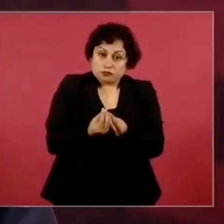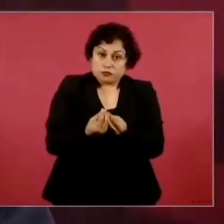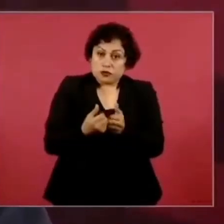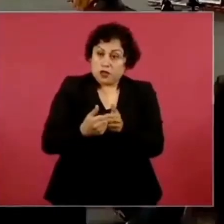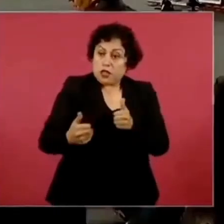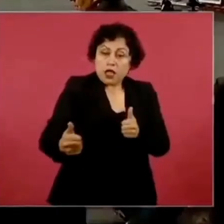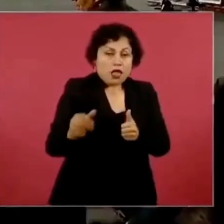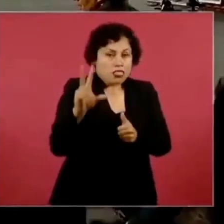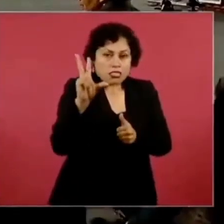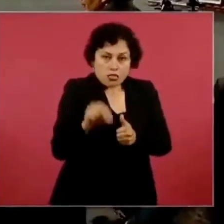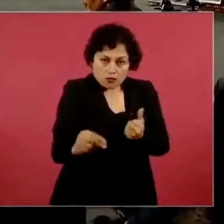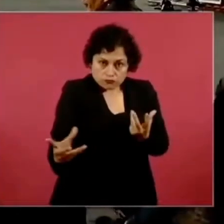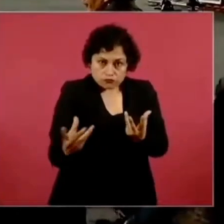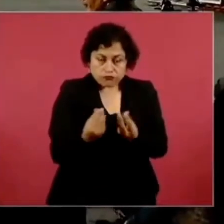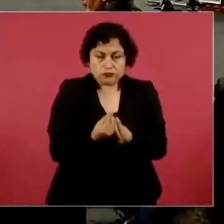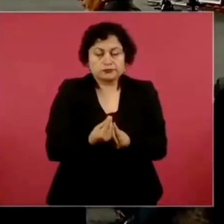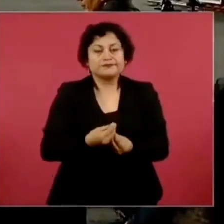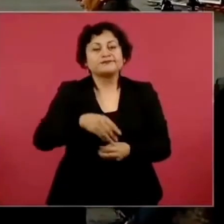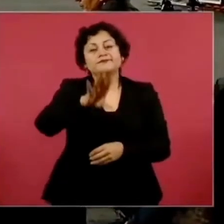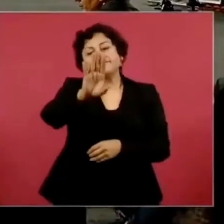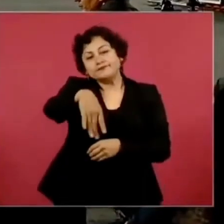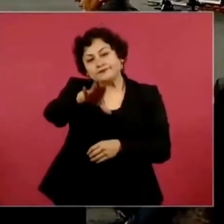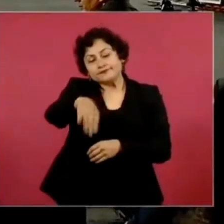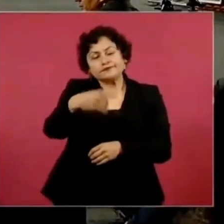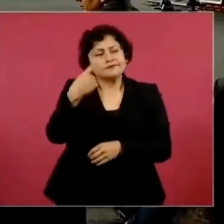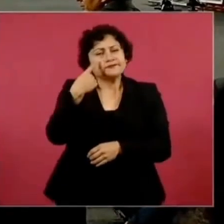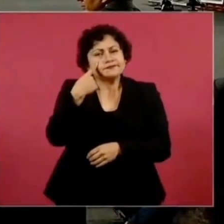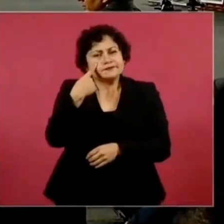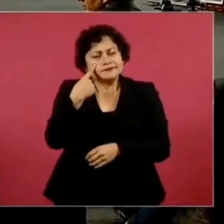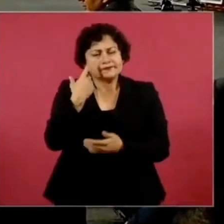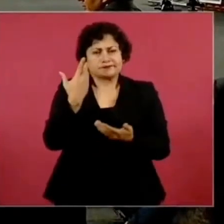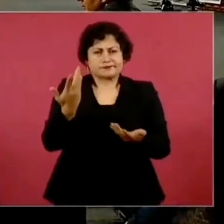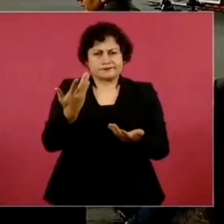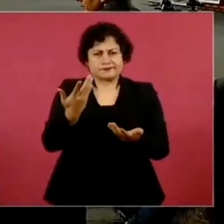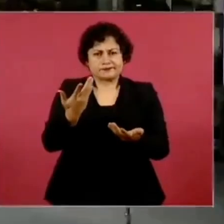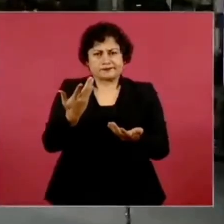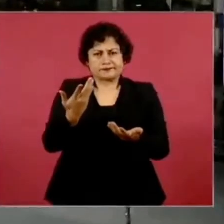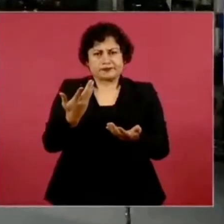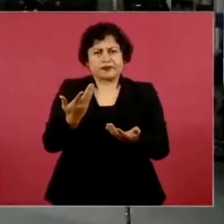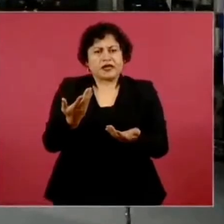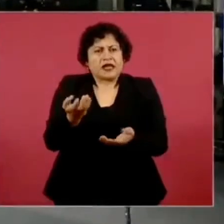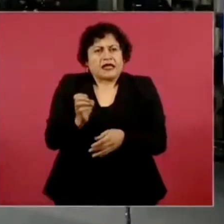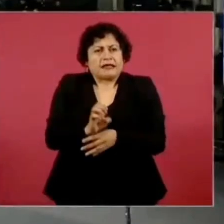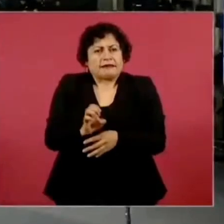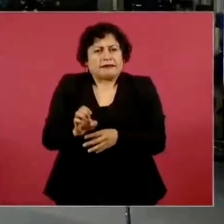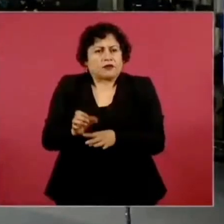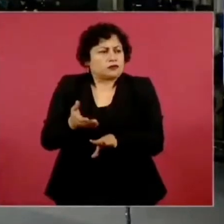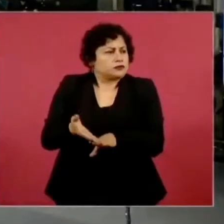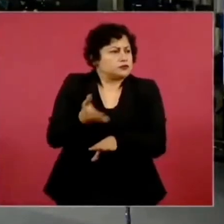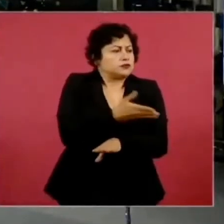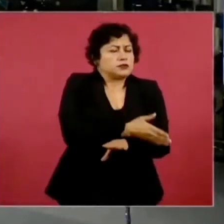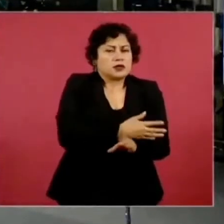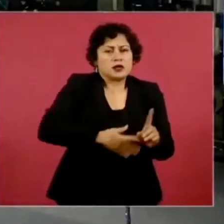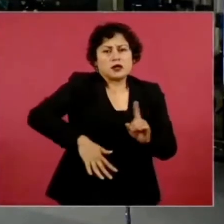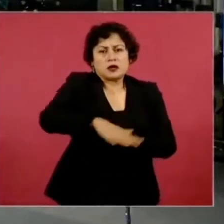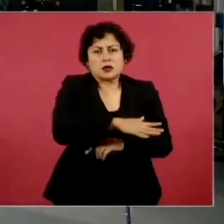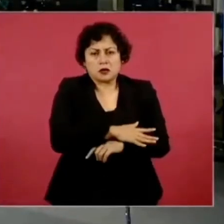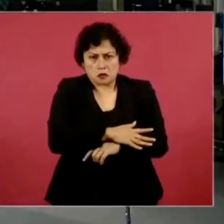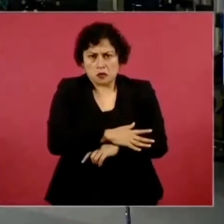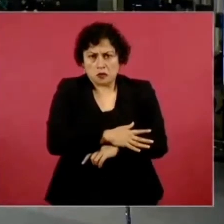Entonces, señor presidente, este pueblo tan organizado, ¿por qué no defendió adecuadamente en el año